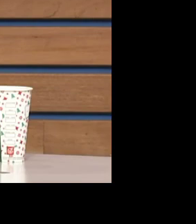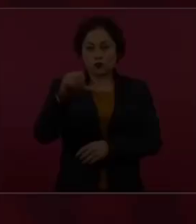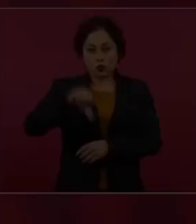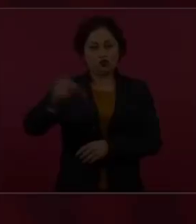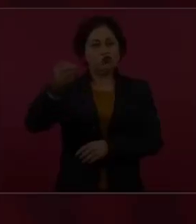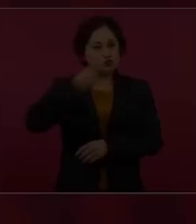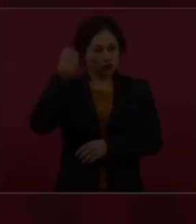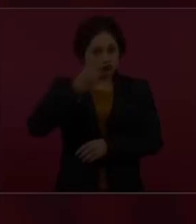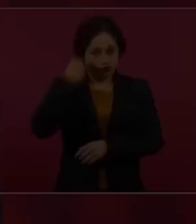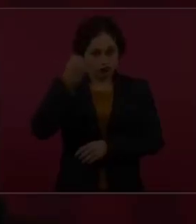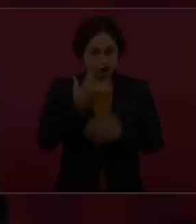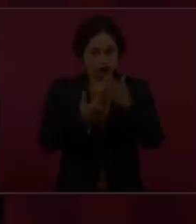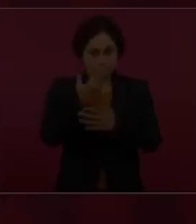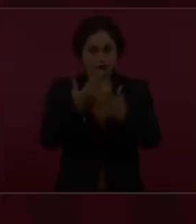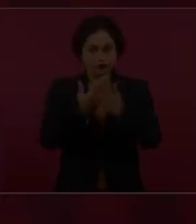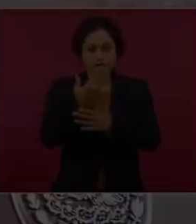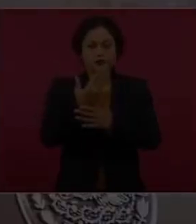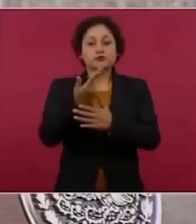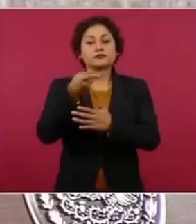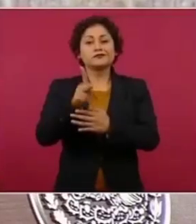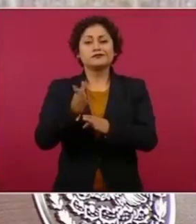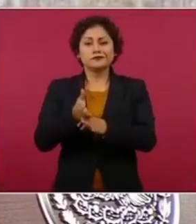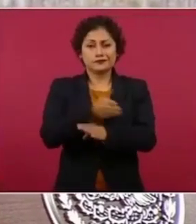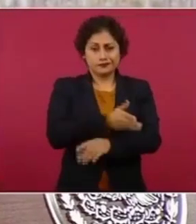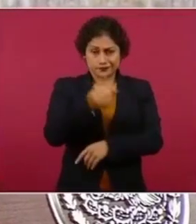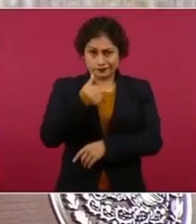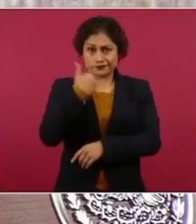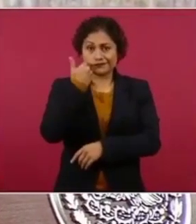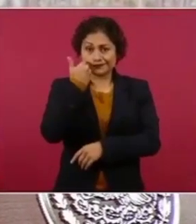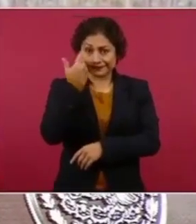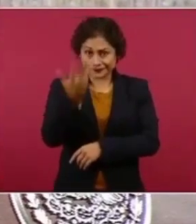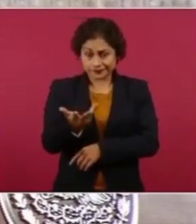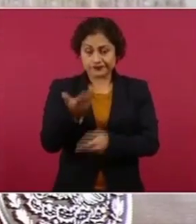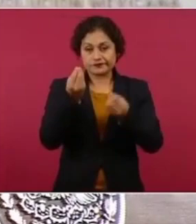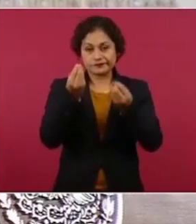Moreno. Quiero enviar mi solidaridad,